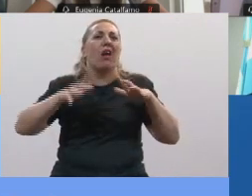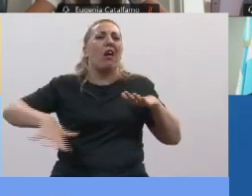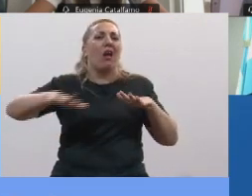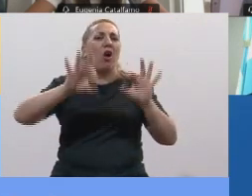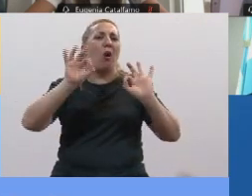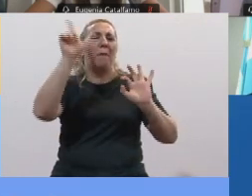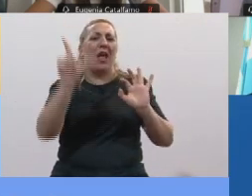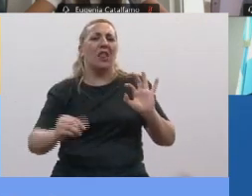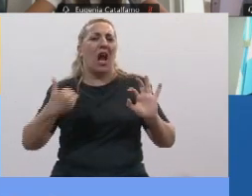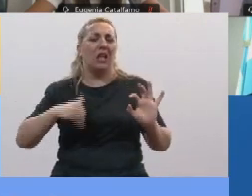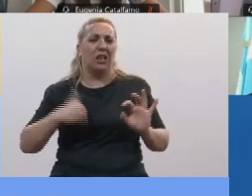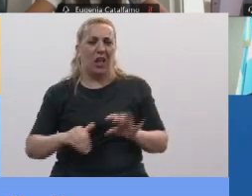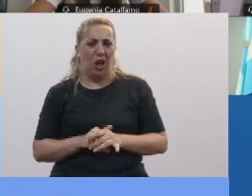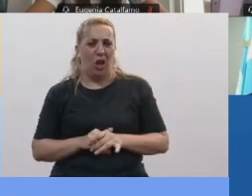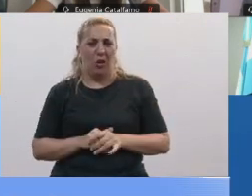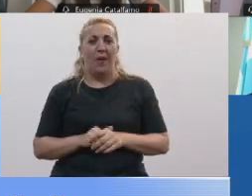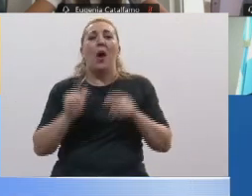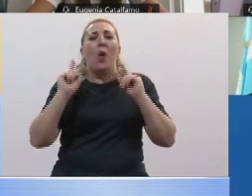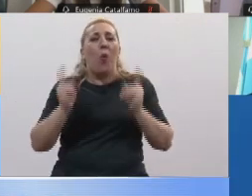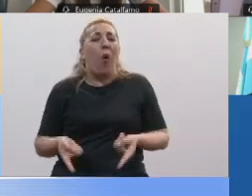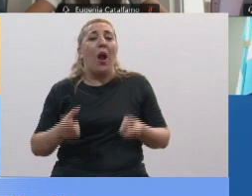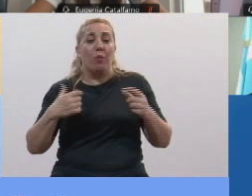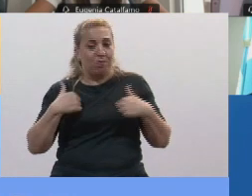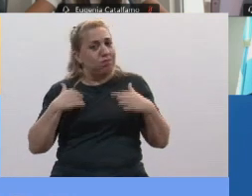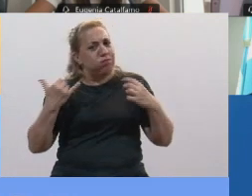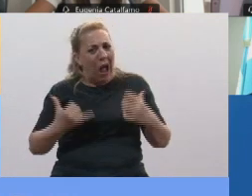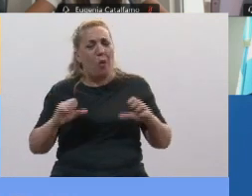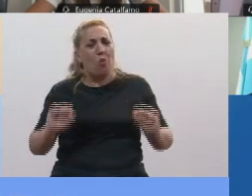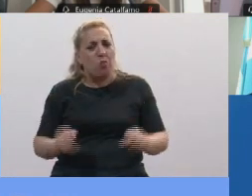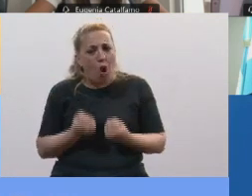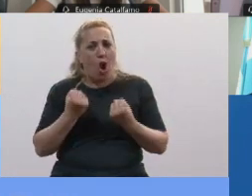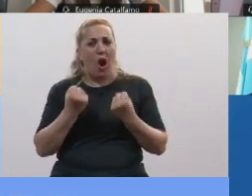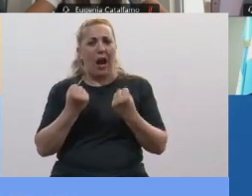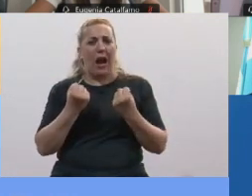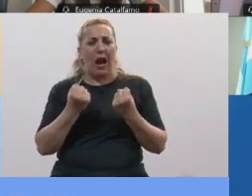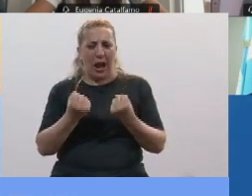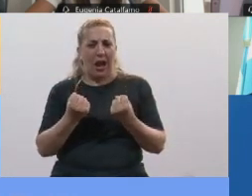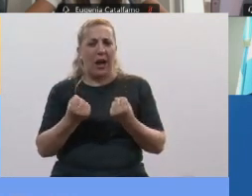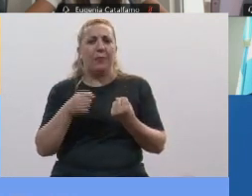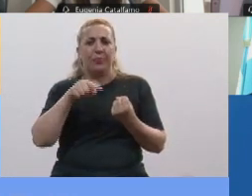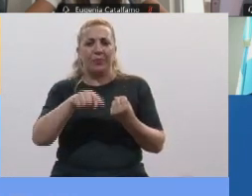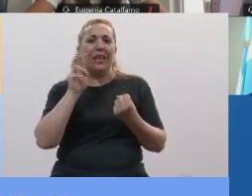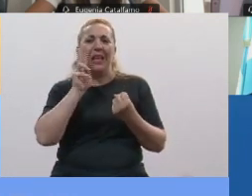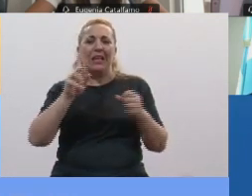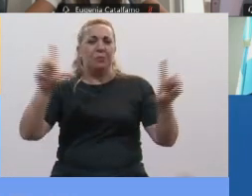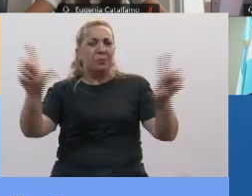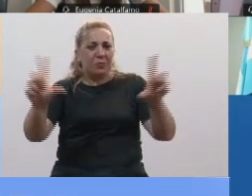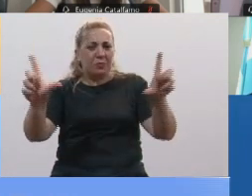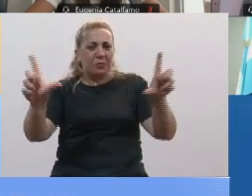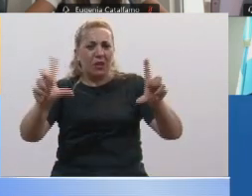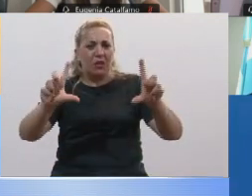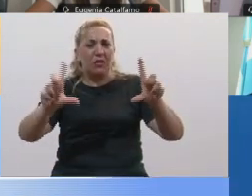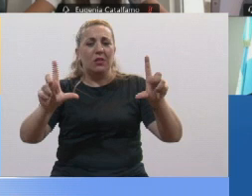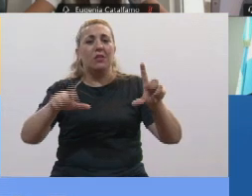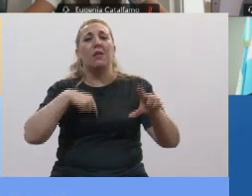argentino, y que a pesar de la indignación que me dio, digamos, ese pantallazo de televisión,